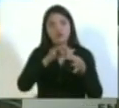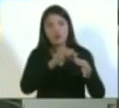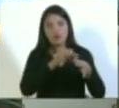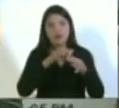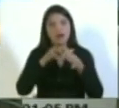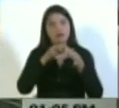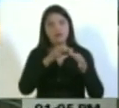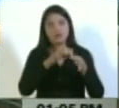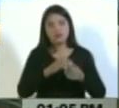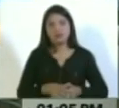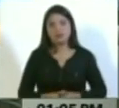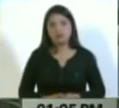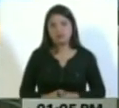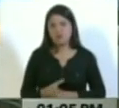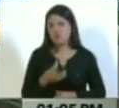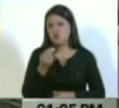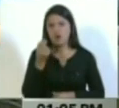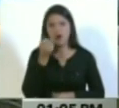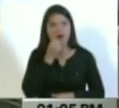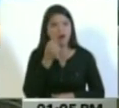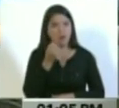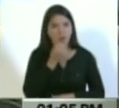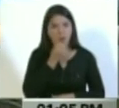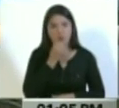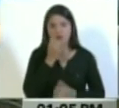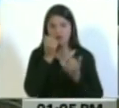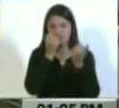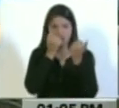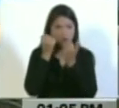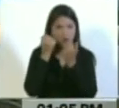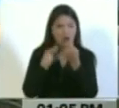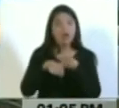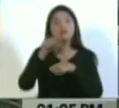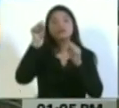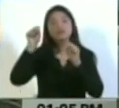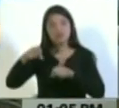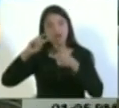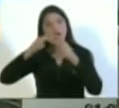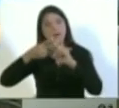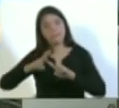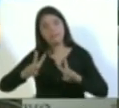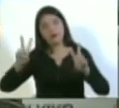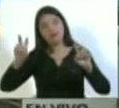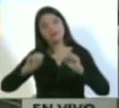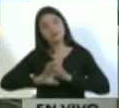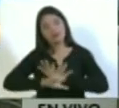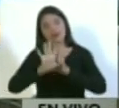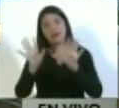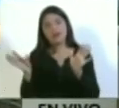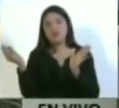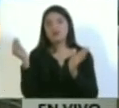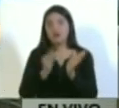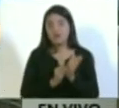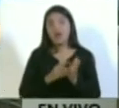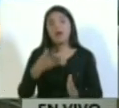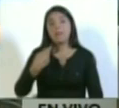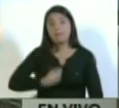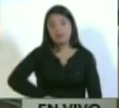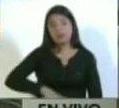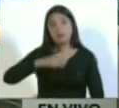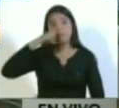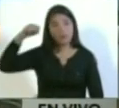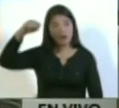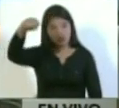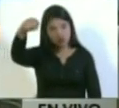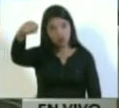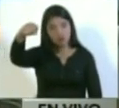especulación, no a la usura, no al terrorismo cambiario, sí a la paz y, por supuesto, nuevamente, el comandante presidente Nicolás